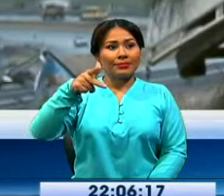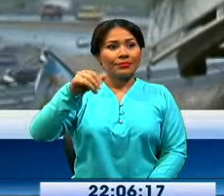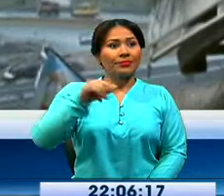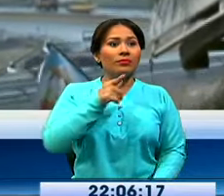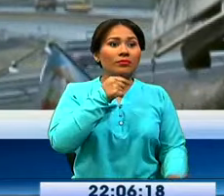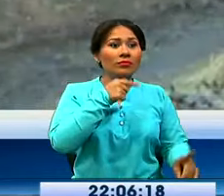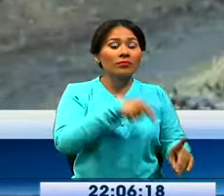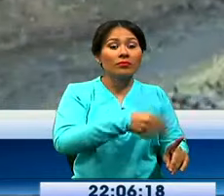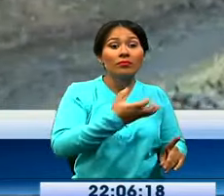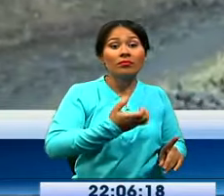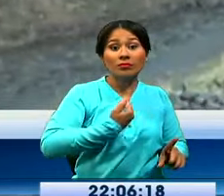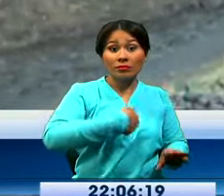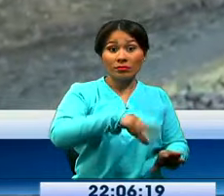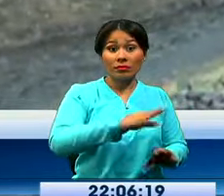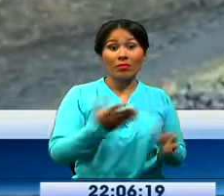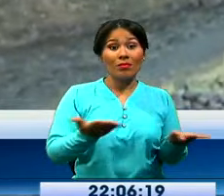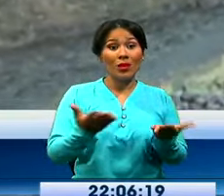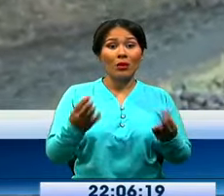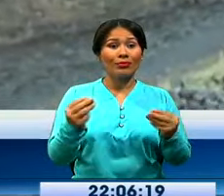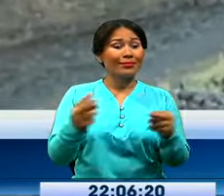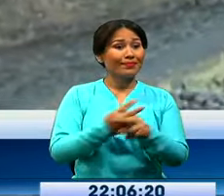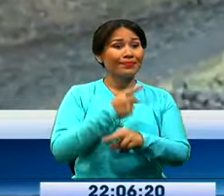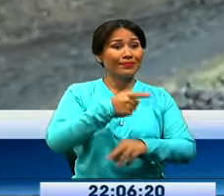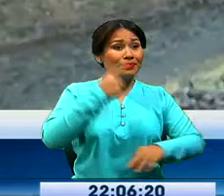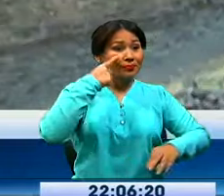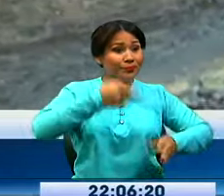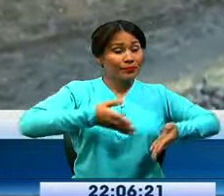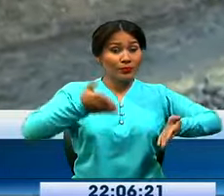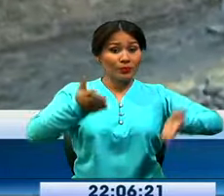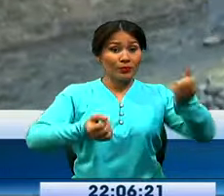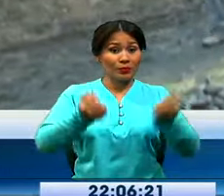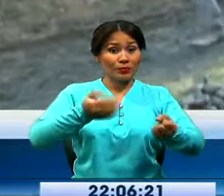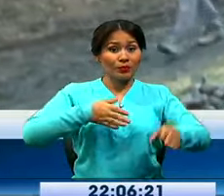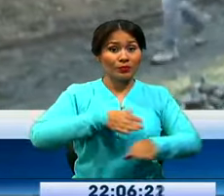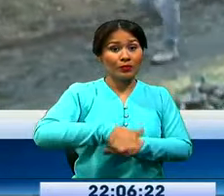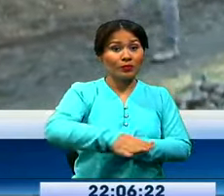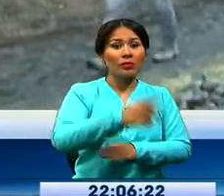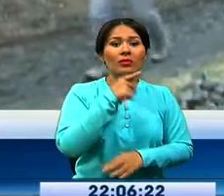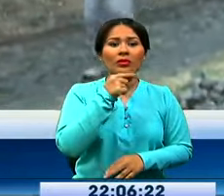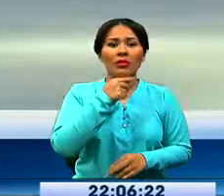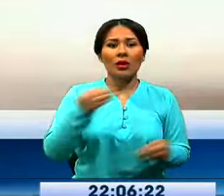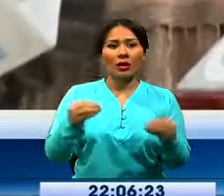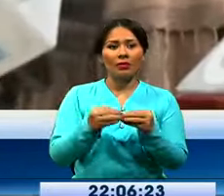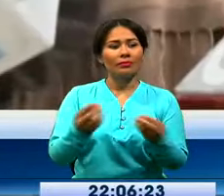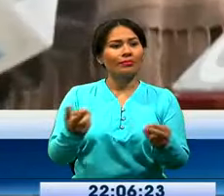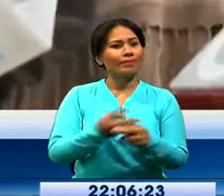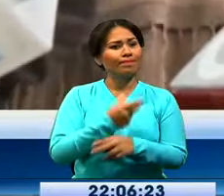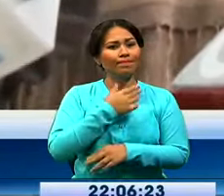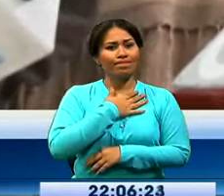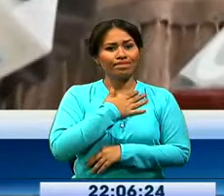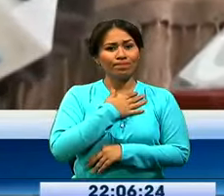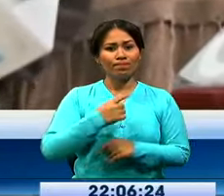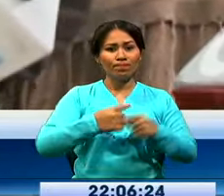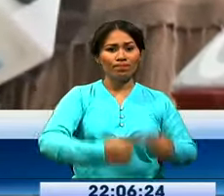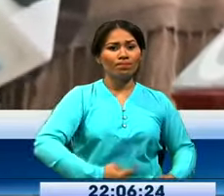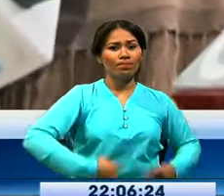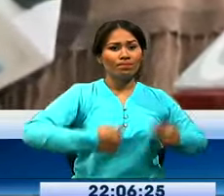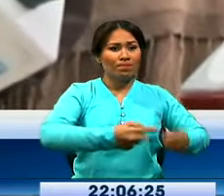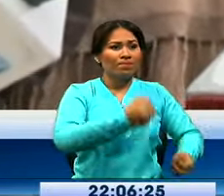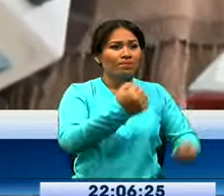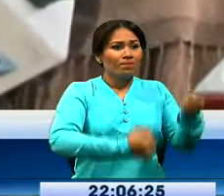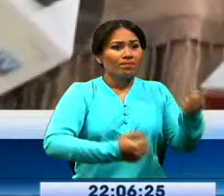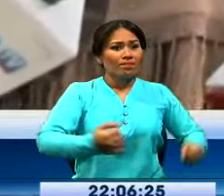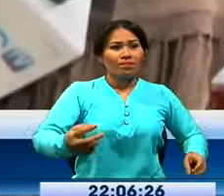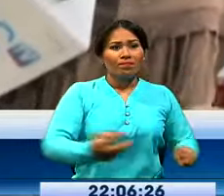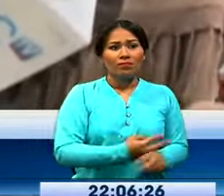menos pensaban. Estaba ya ingresando por la calle de tierra cuando fue alcanzado por la camioneta. Ni mi esposo no han asegurado